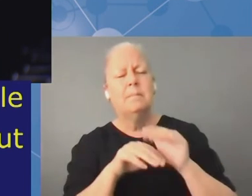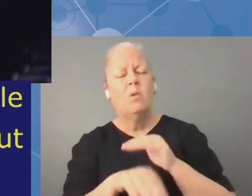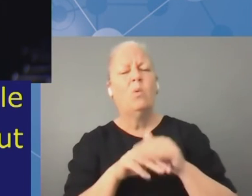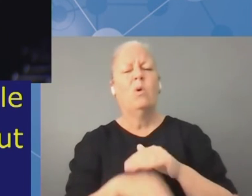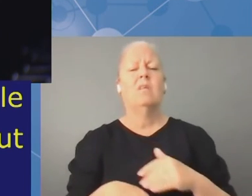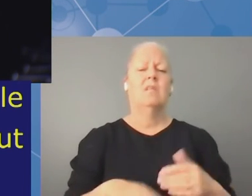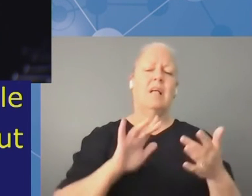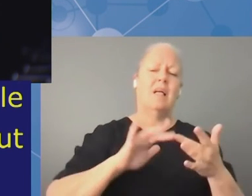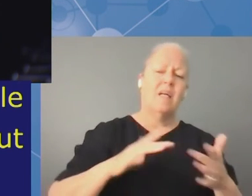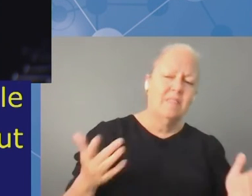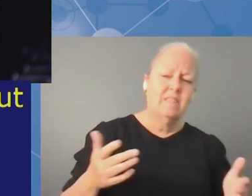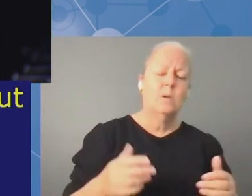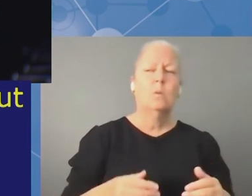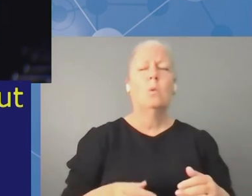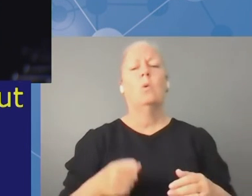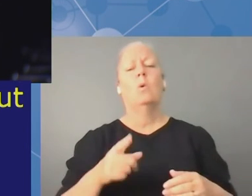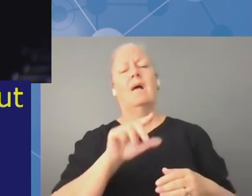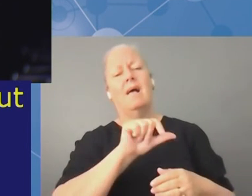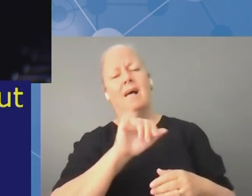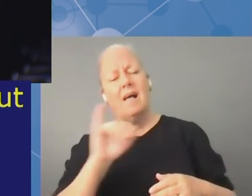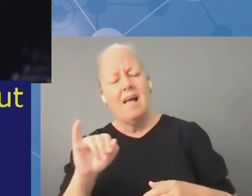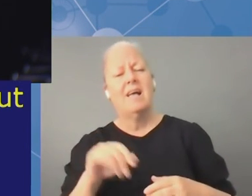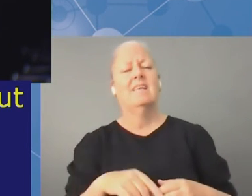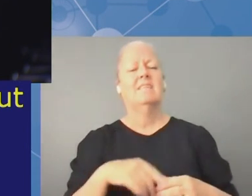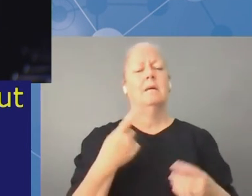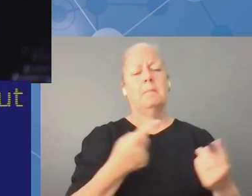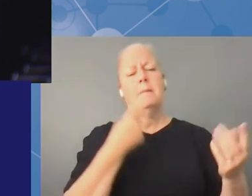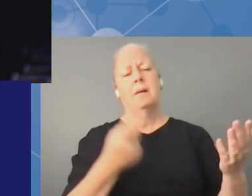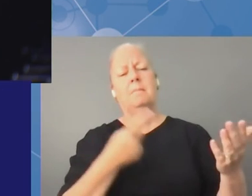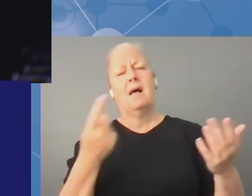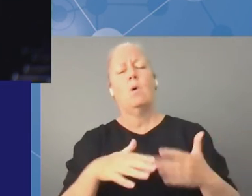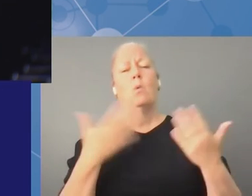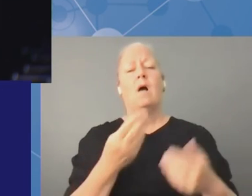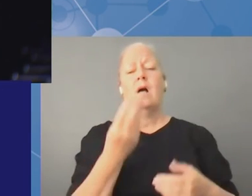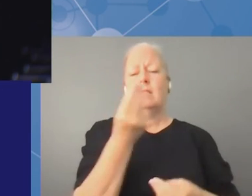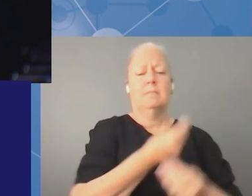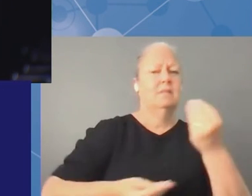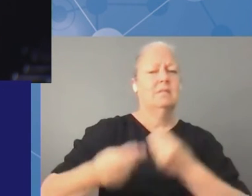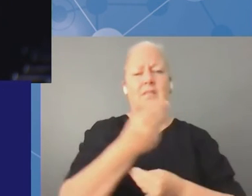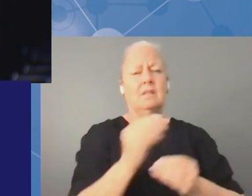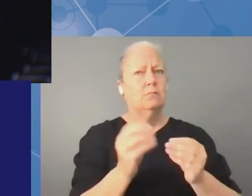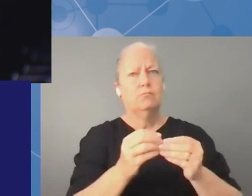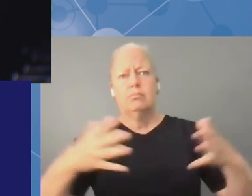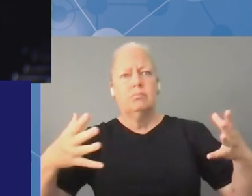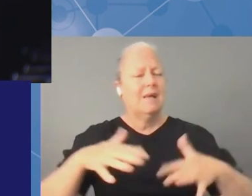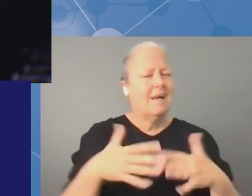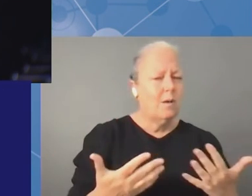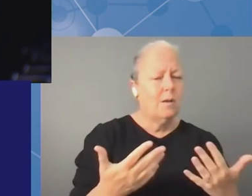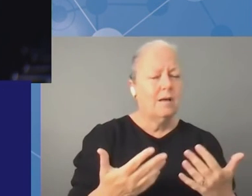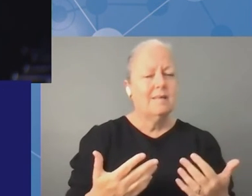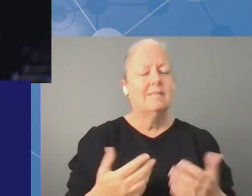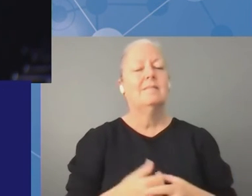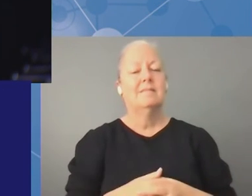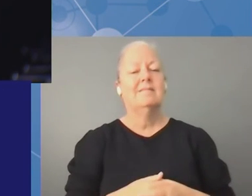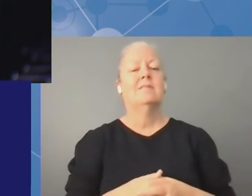gran brecha entre los países del norte y del sur en cuanto al acceso a Internet, a